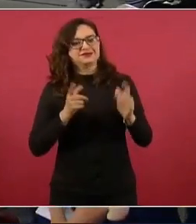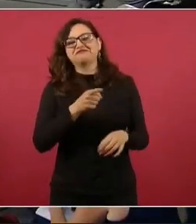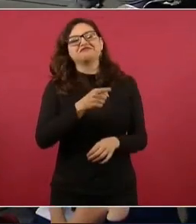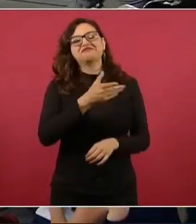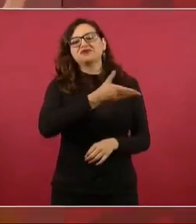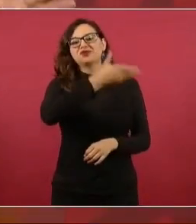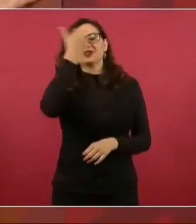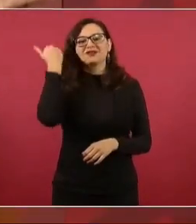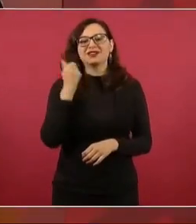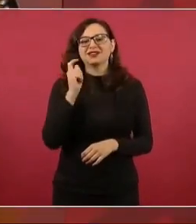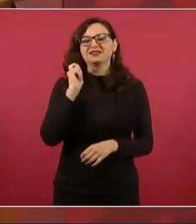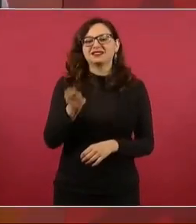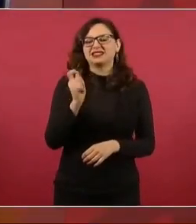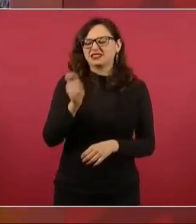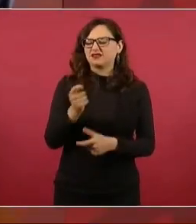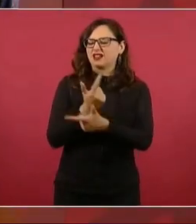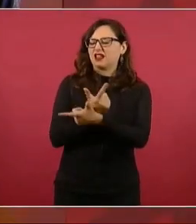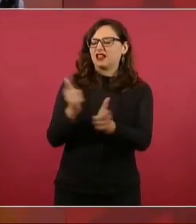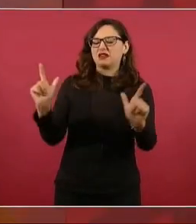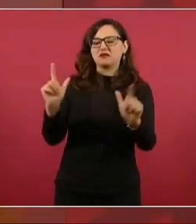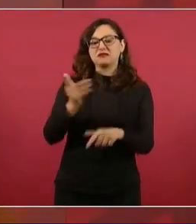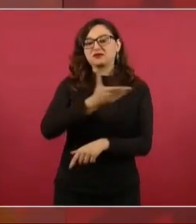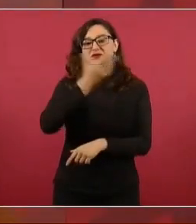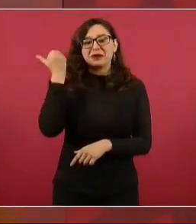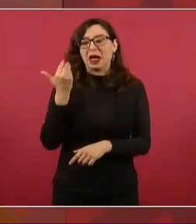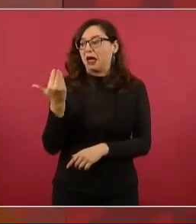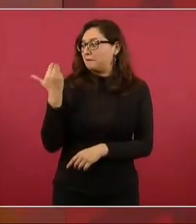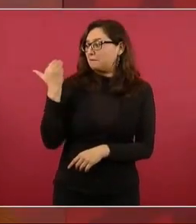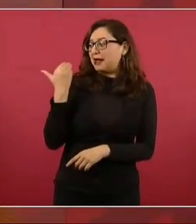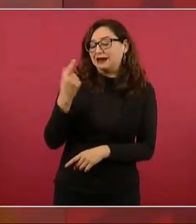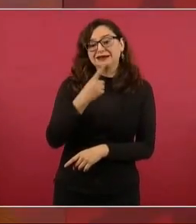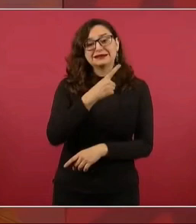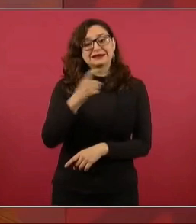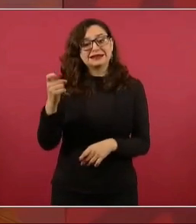Pero eso hace apenas 100 años,